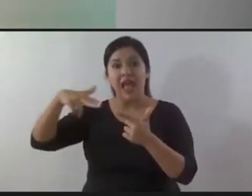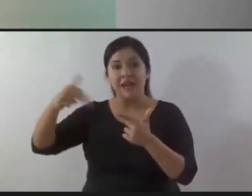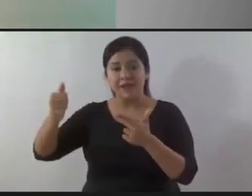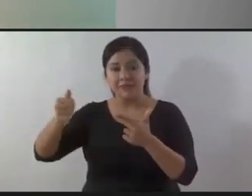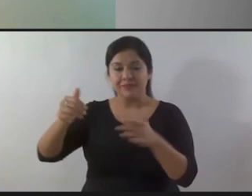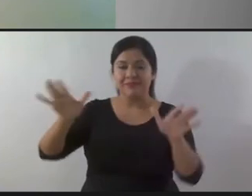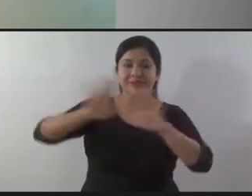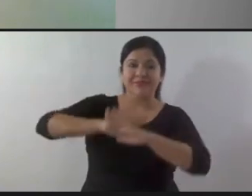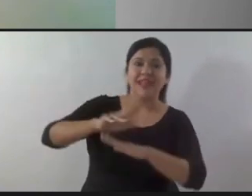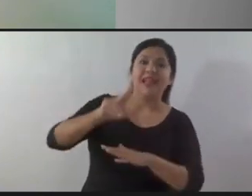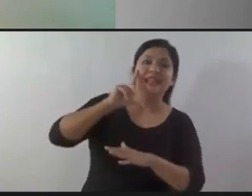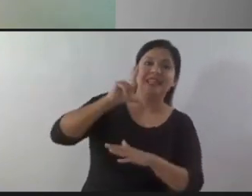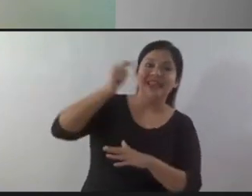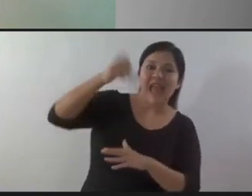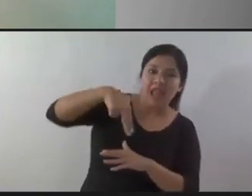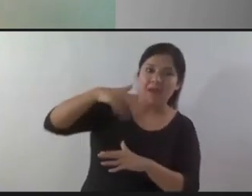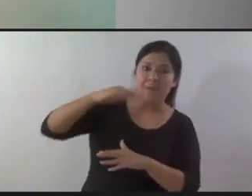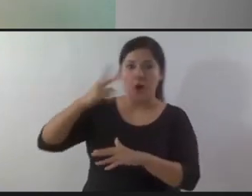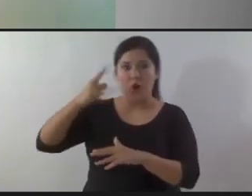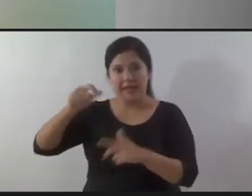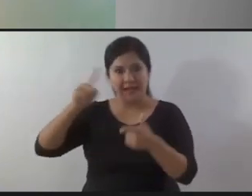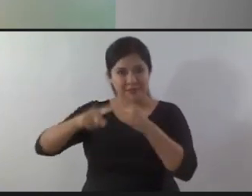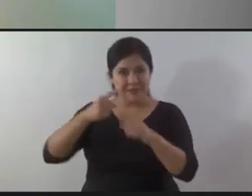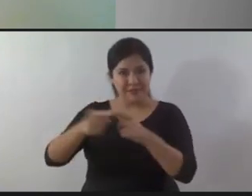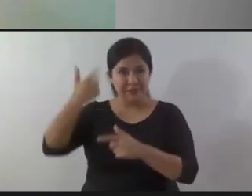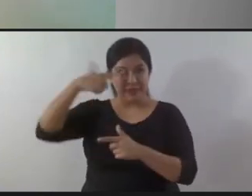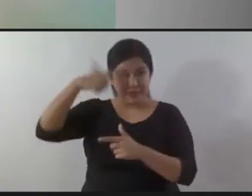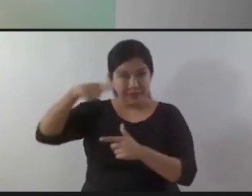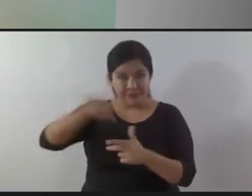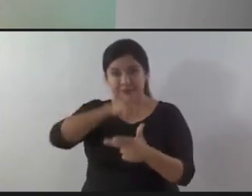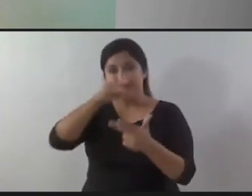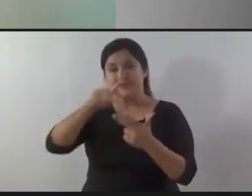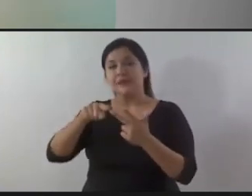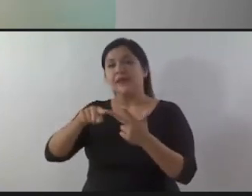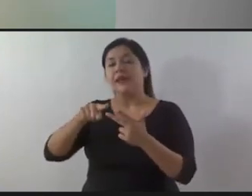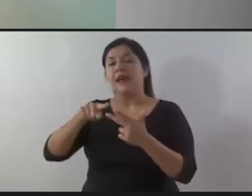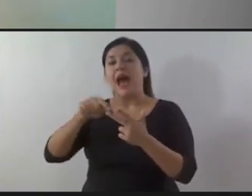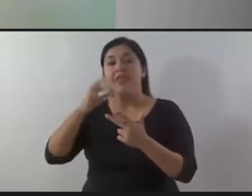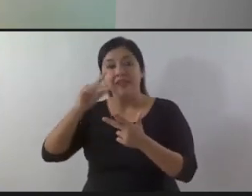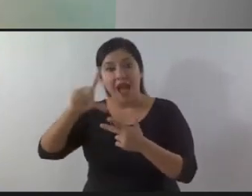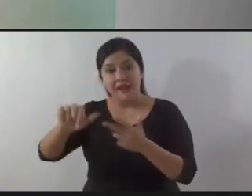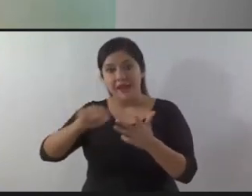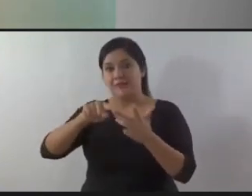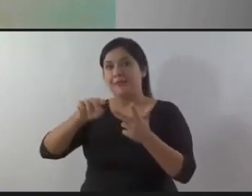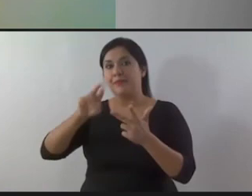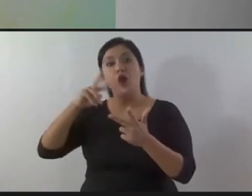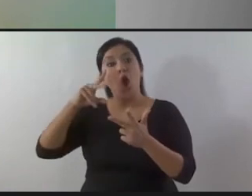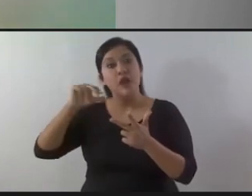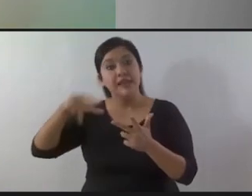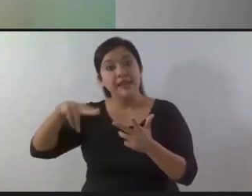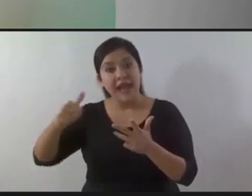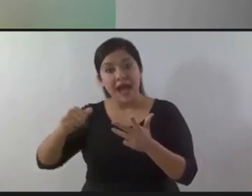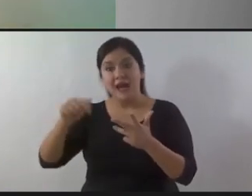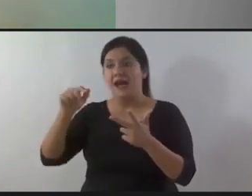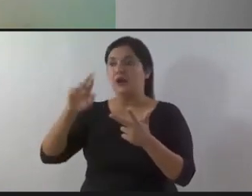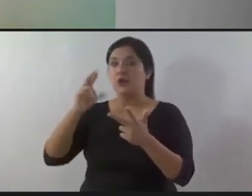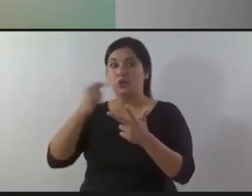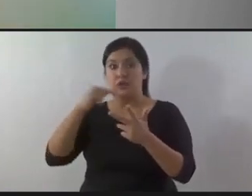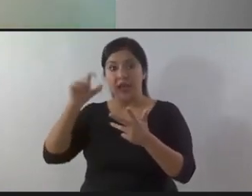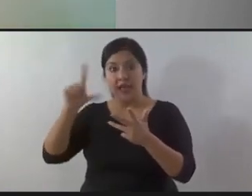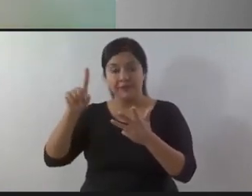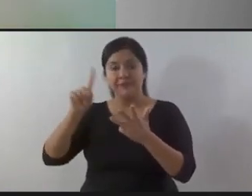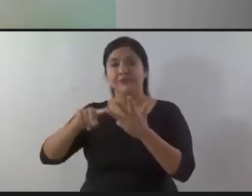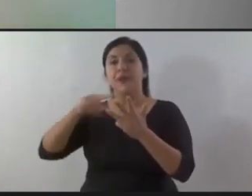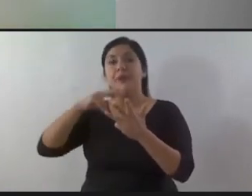Lilian Moreira y Adriana Soriano. A Verónica Rusler y Verónica Estáfora, que estuvieron a cargo del tipeo